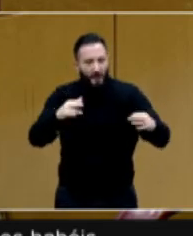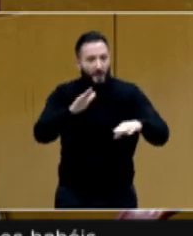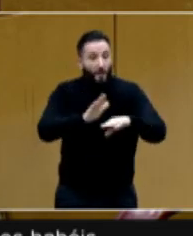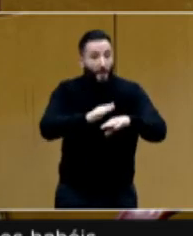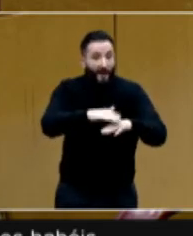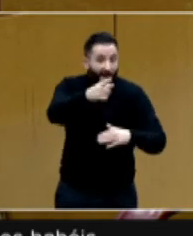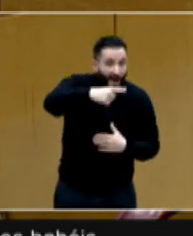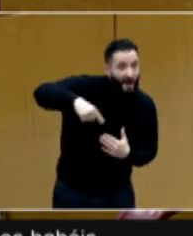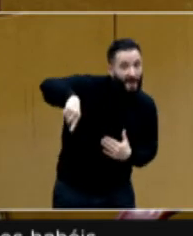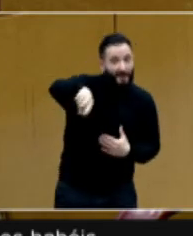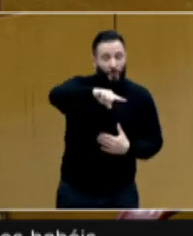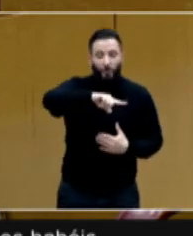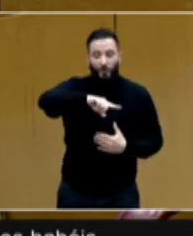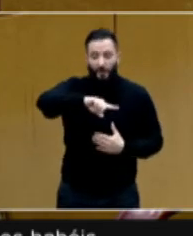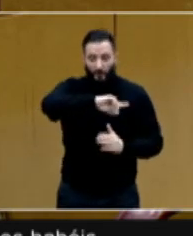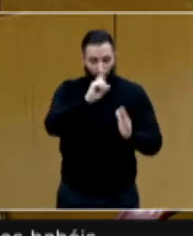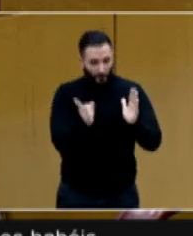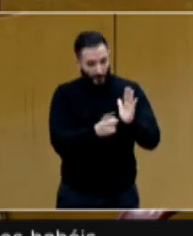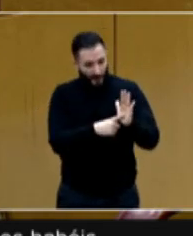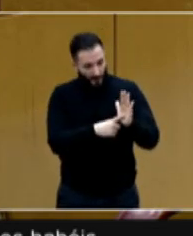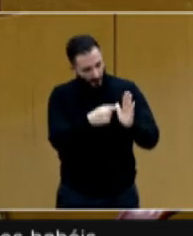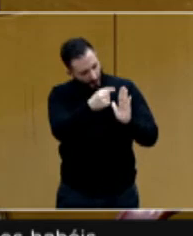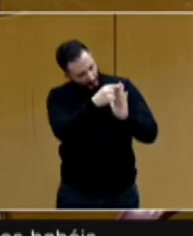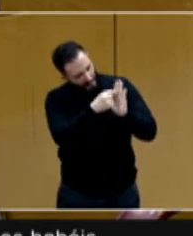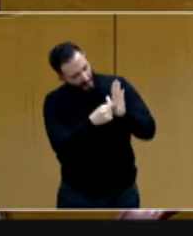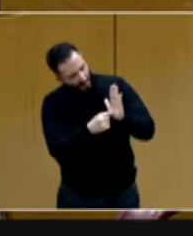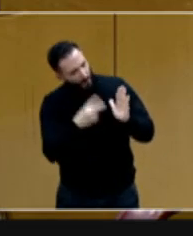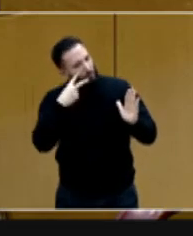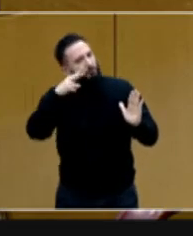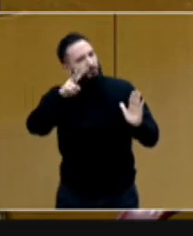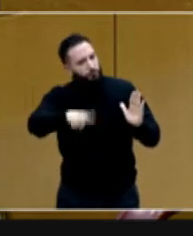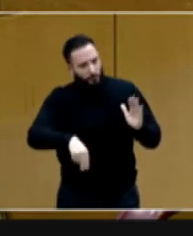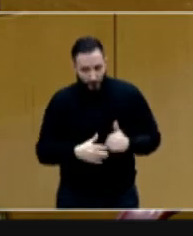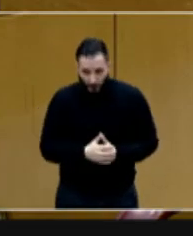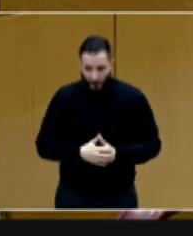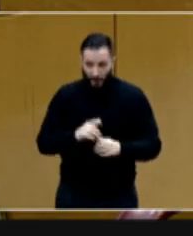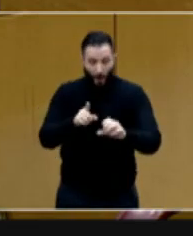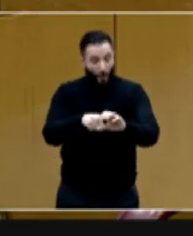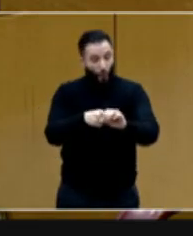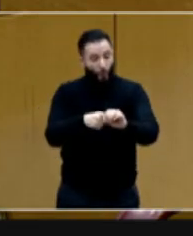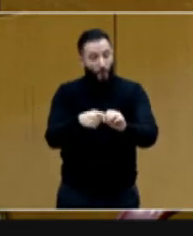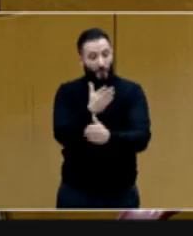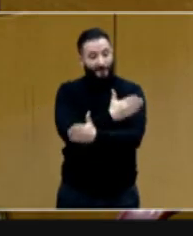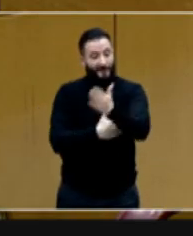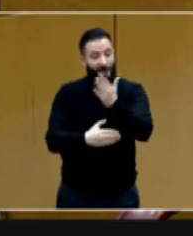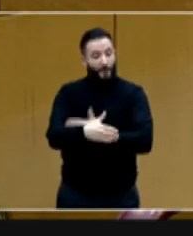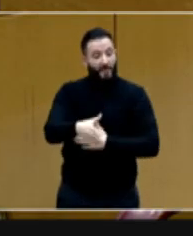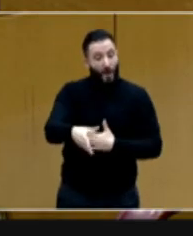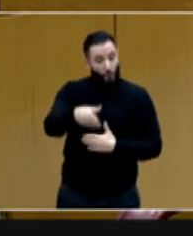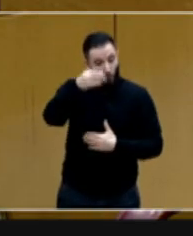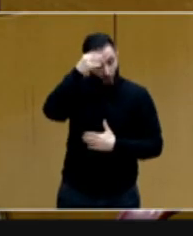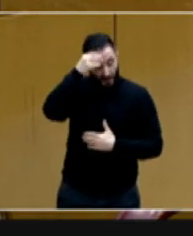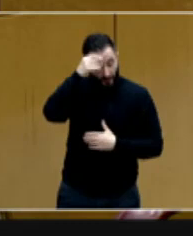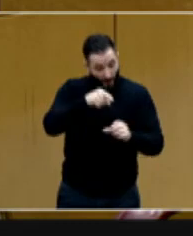reconozcan la ley en los requerimientos legales en esta materia Los cupos de la discapacidad cognitiva son